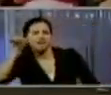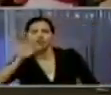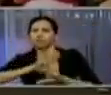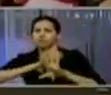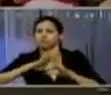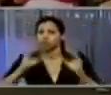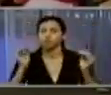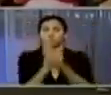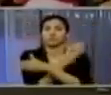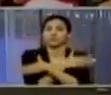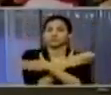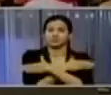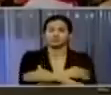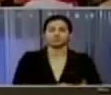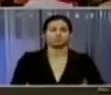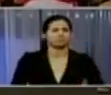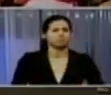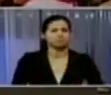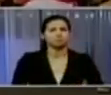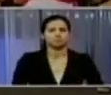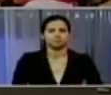equipo.